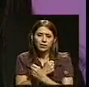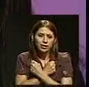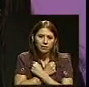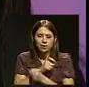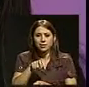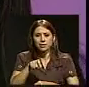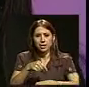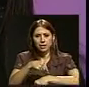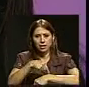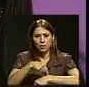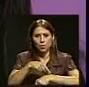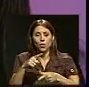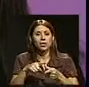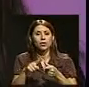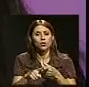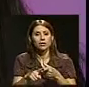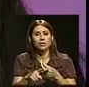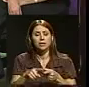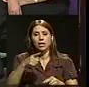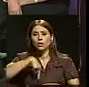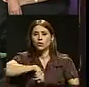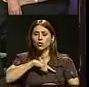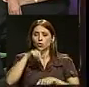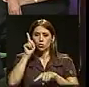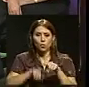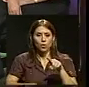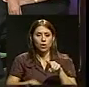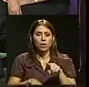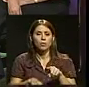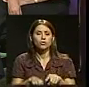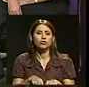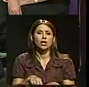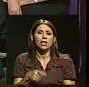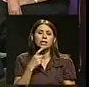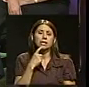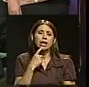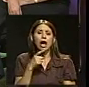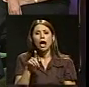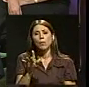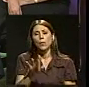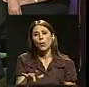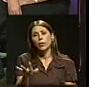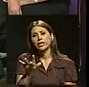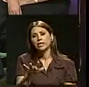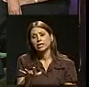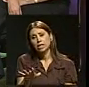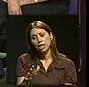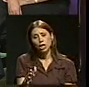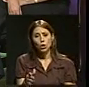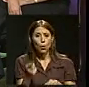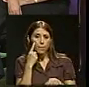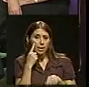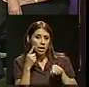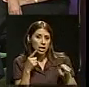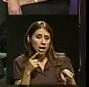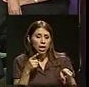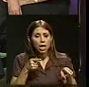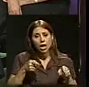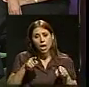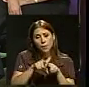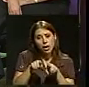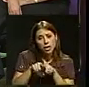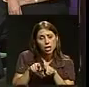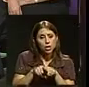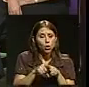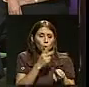de tiempo. Entonces, no podemos manejar el discurso de pobrecito, tu hermanito no puede ver, pobrecito,